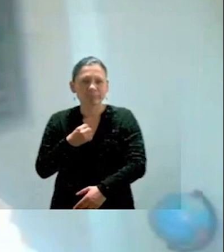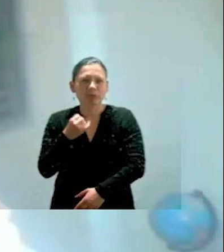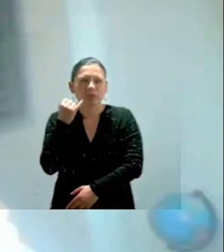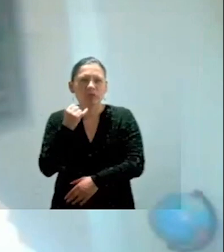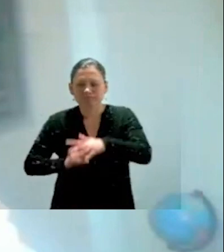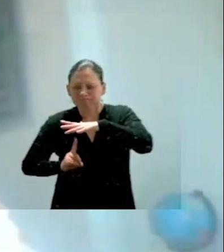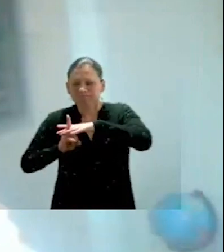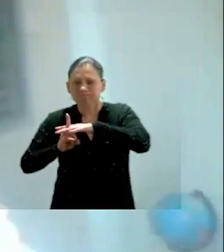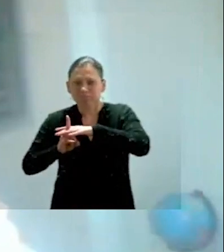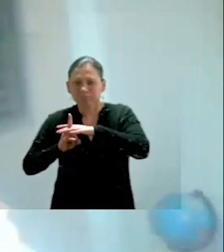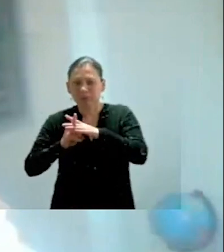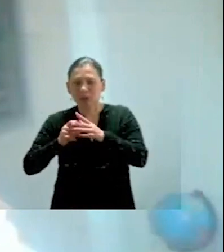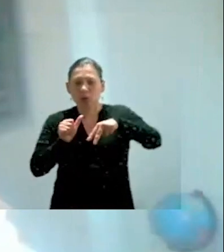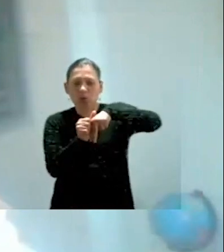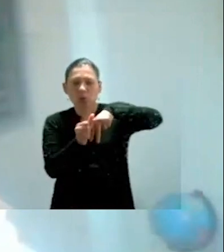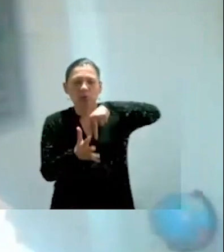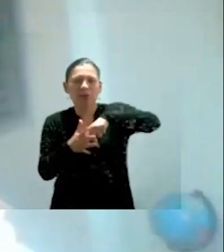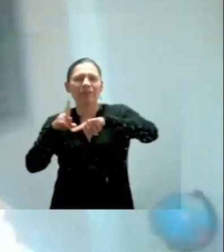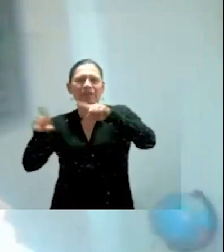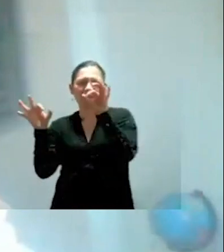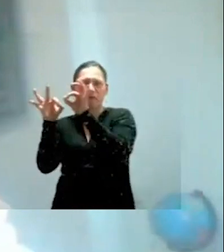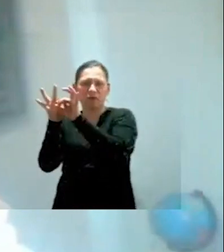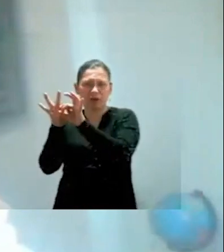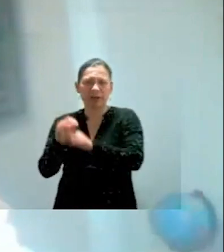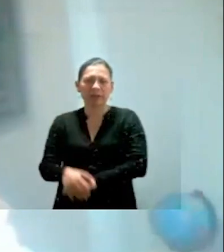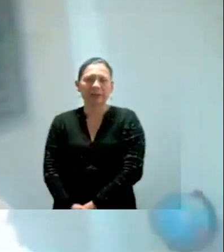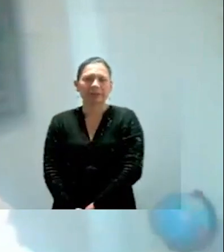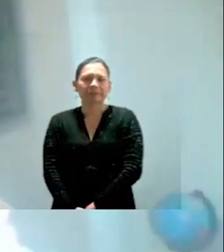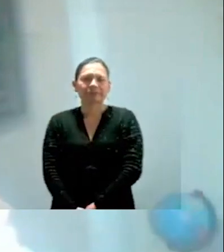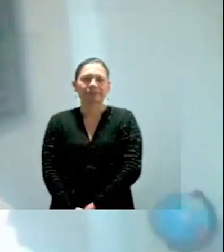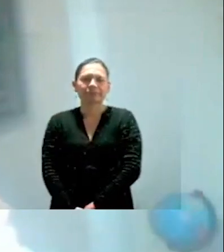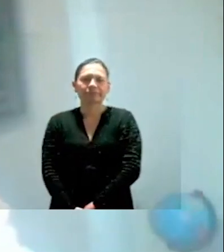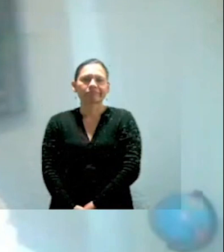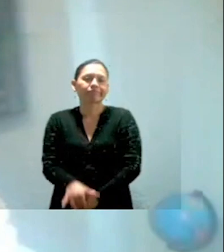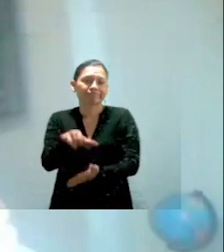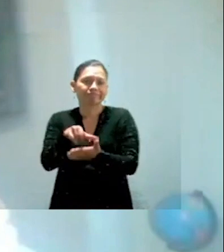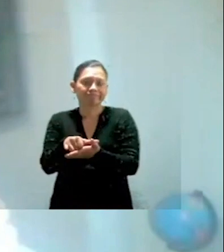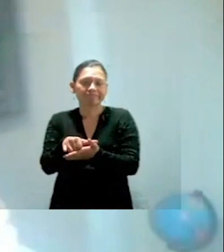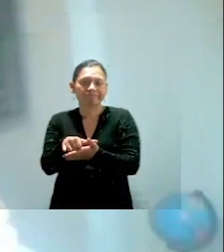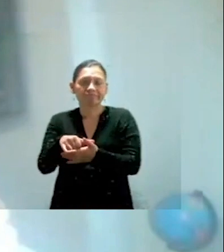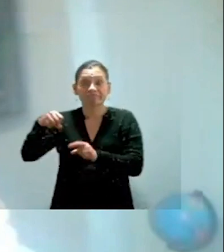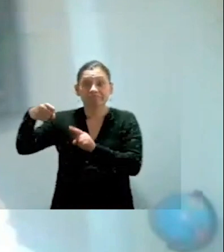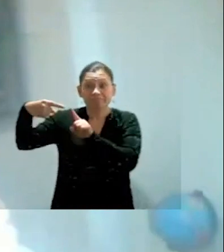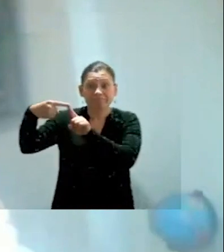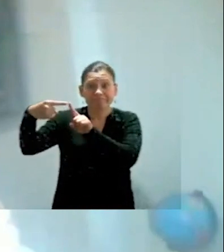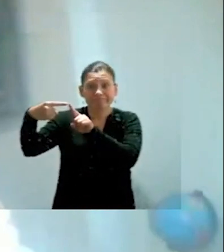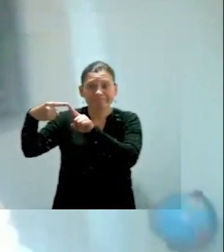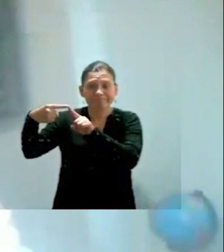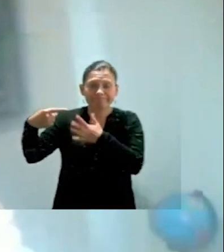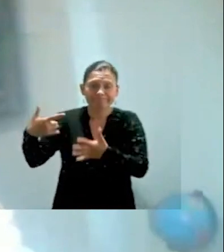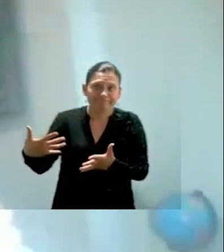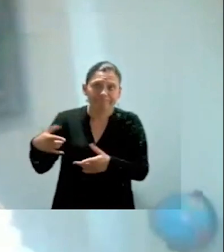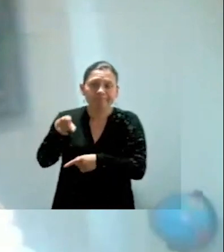ser un aspecto de la tutela que puede estar erosionando un poco el